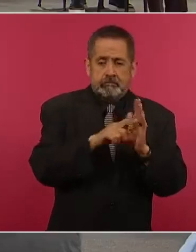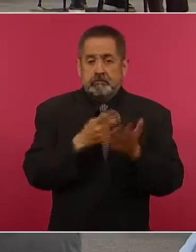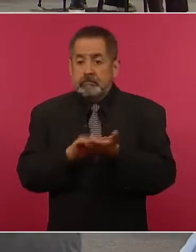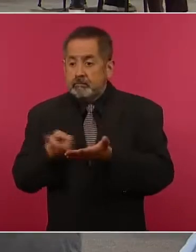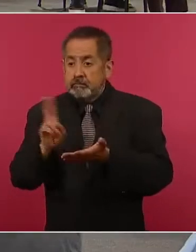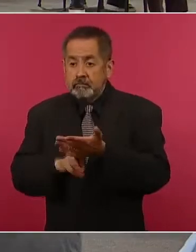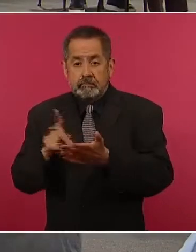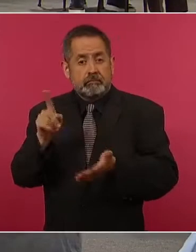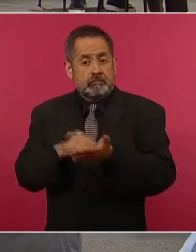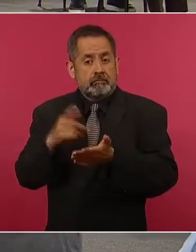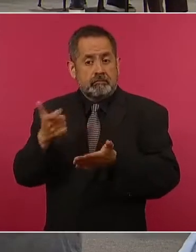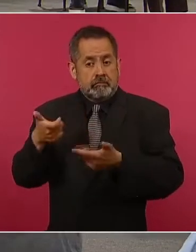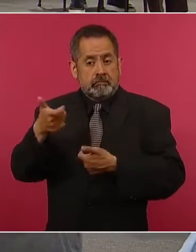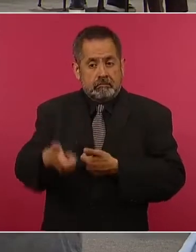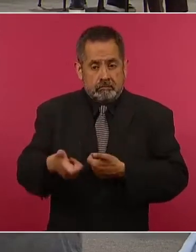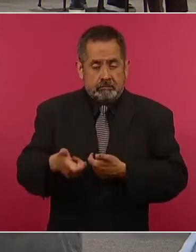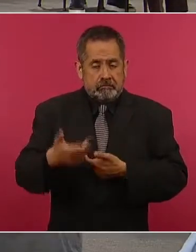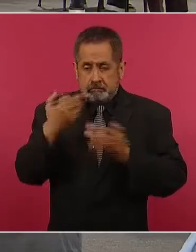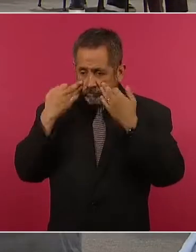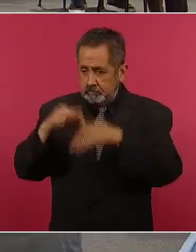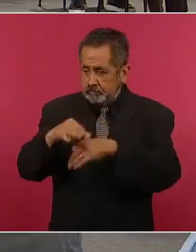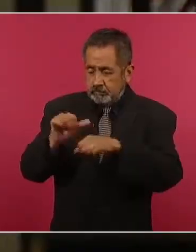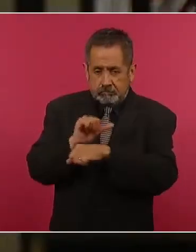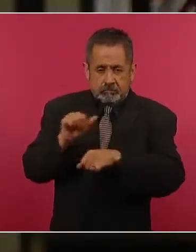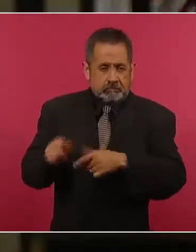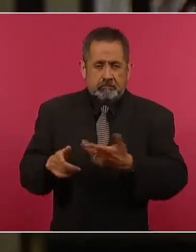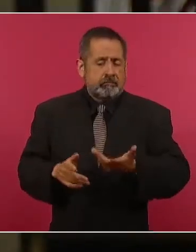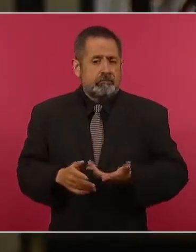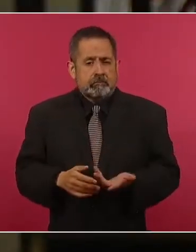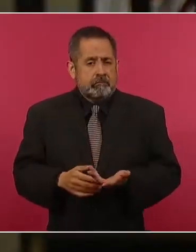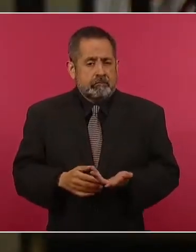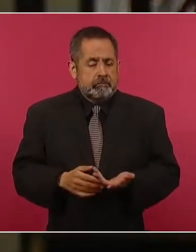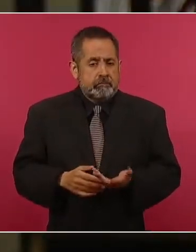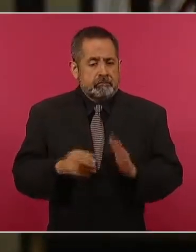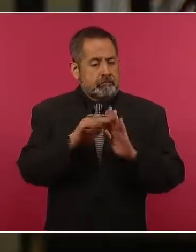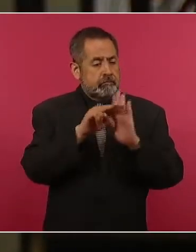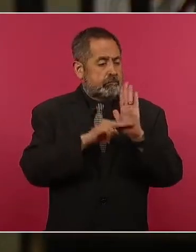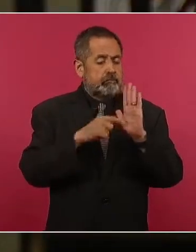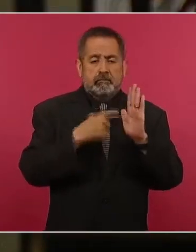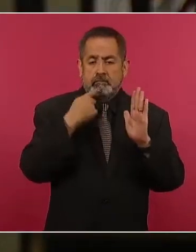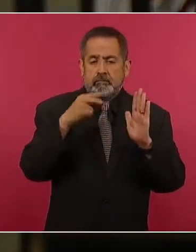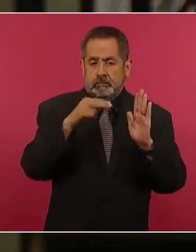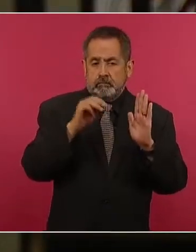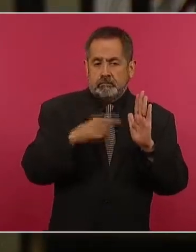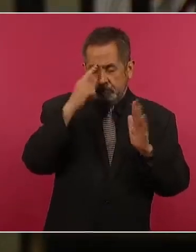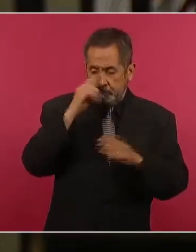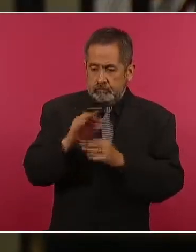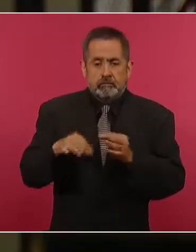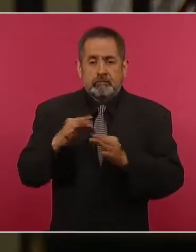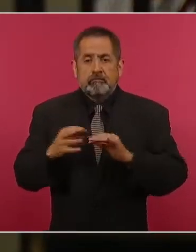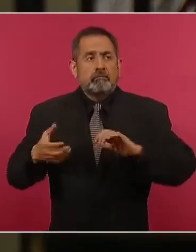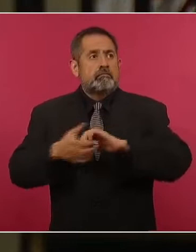esta verificación física, y es, según dice la norma, es para cumplir